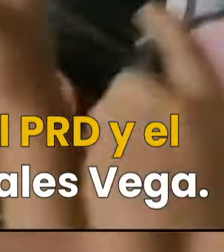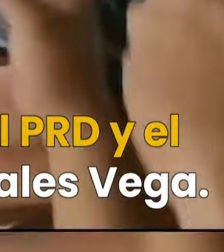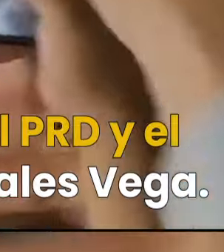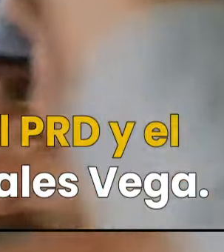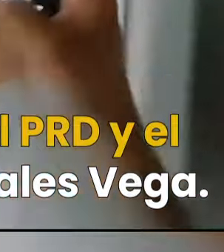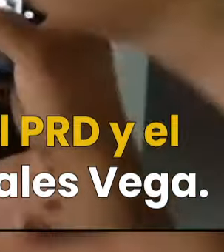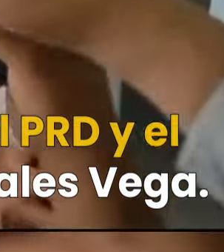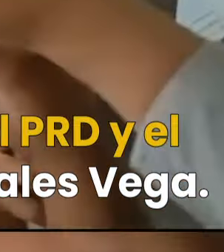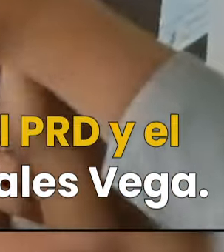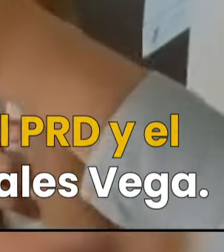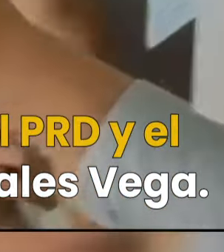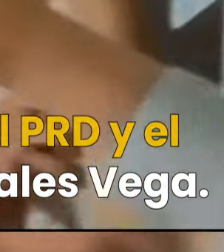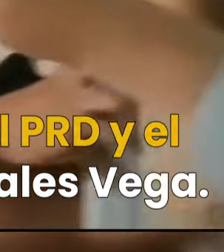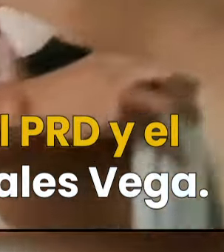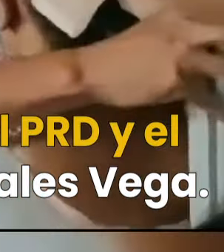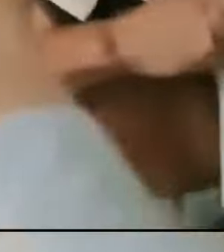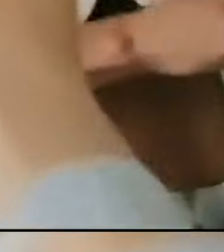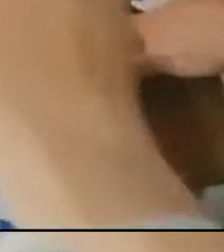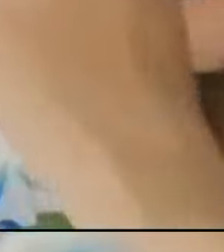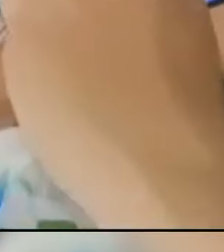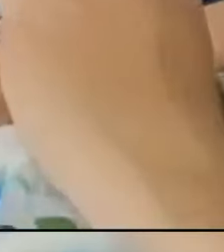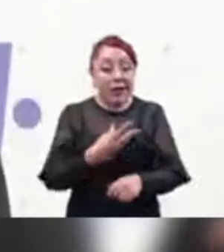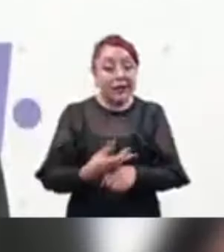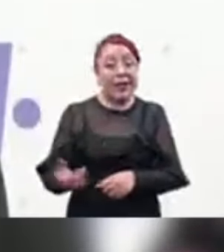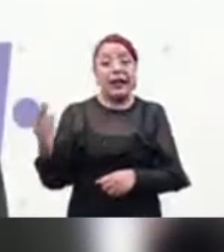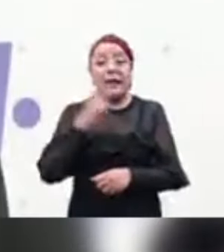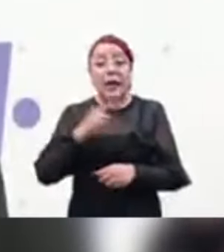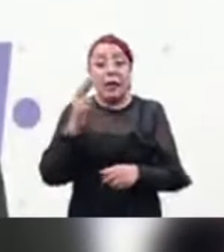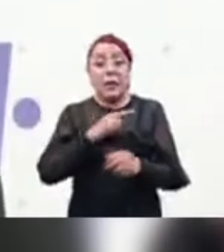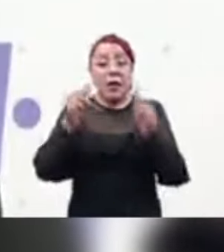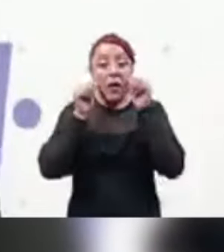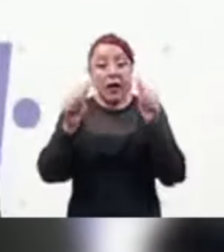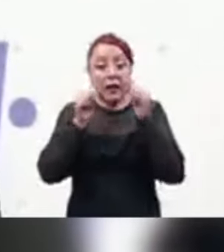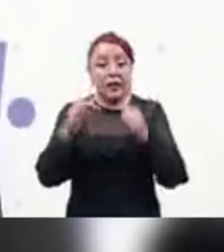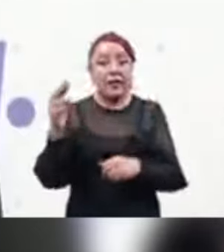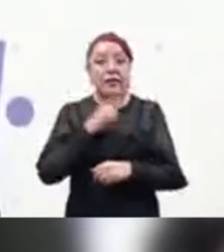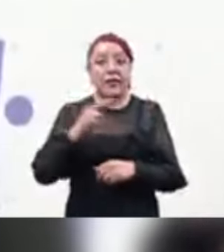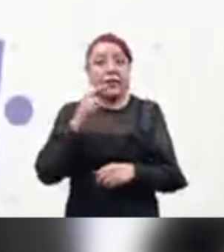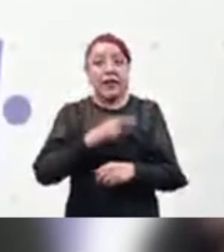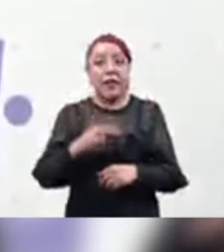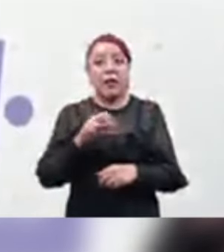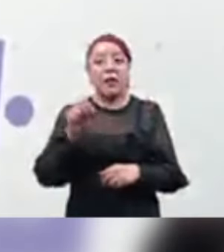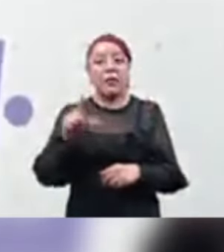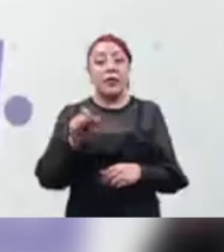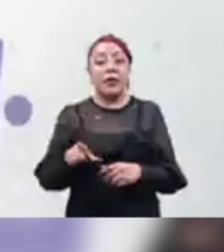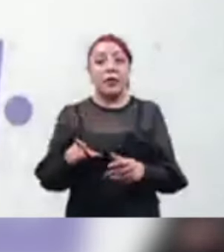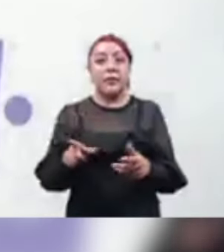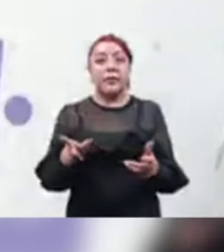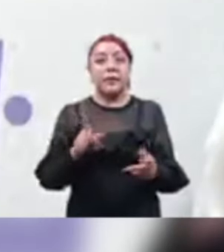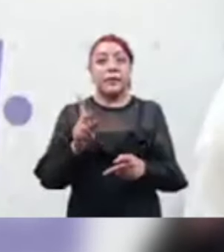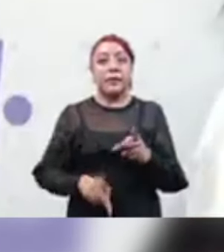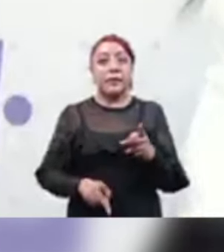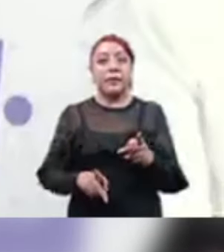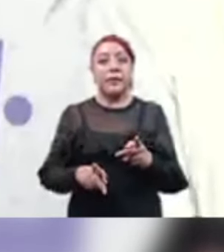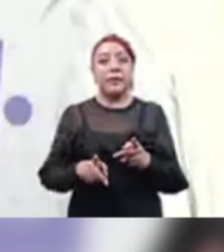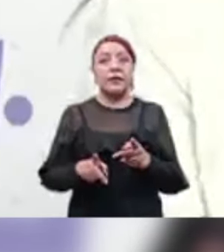candidato independiente Pedro Canales Vega. Al comienzo de la emisión, los candidatos intentaron ingresar señalando que eran